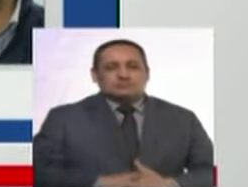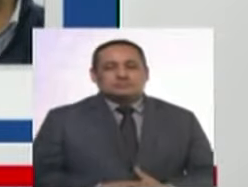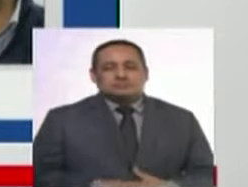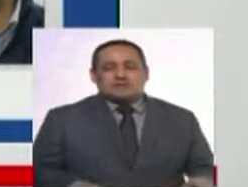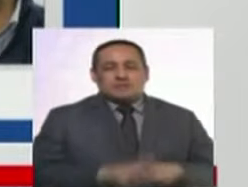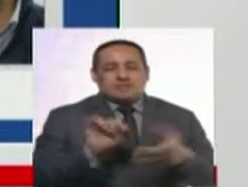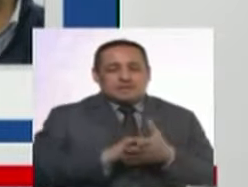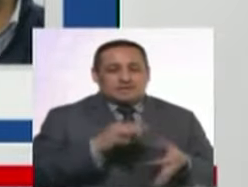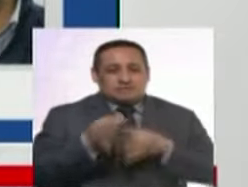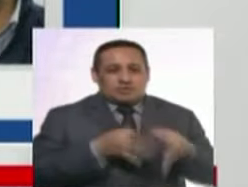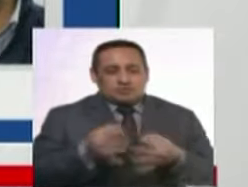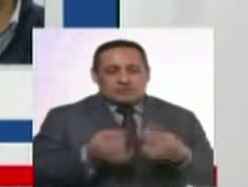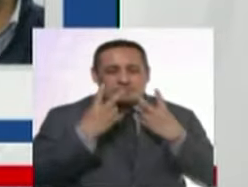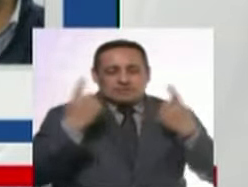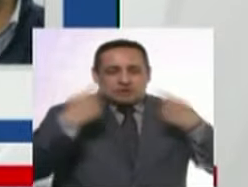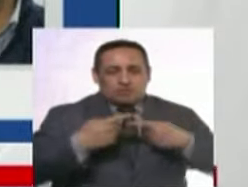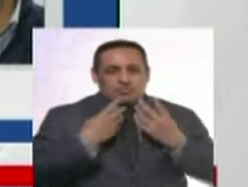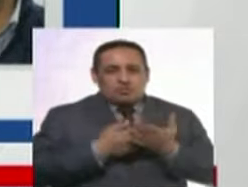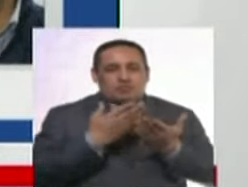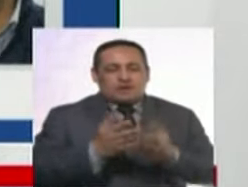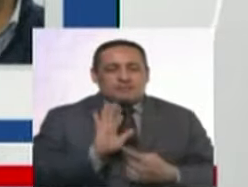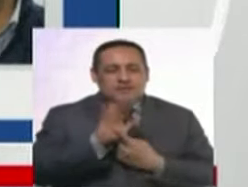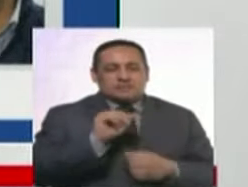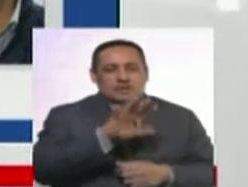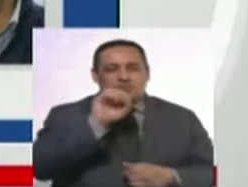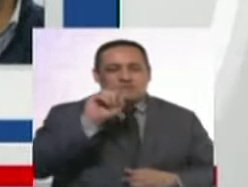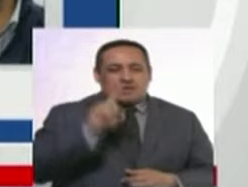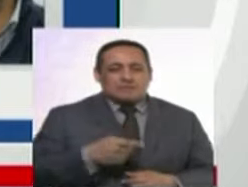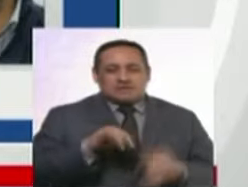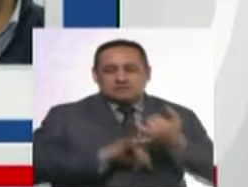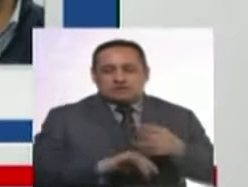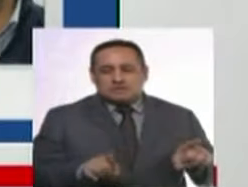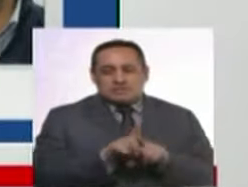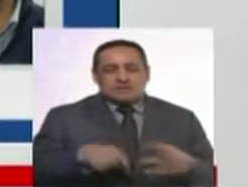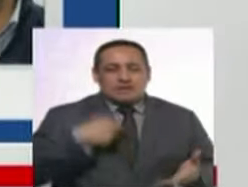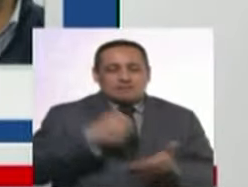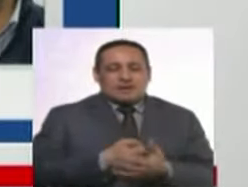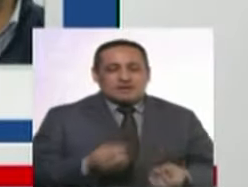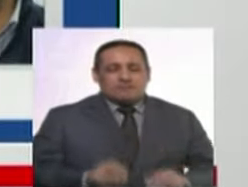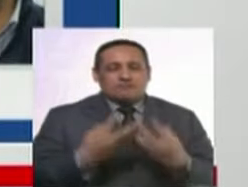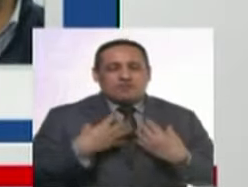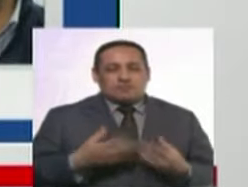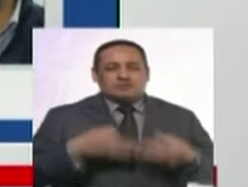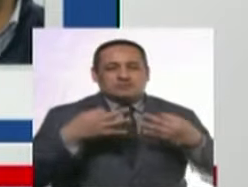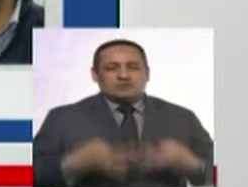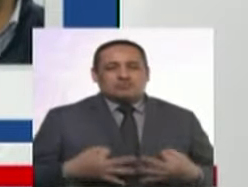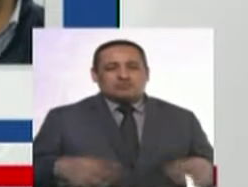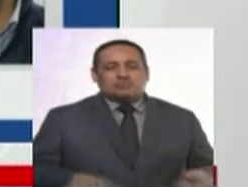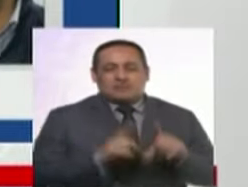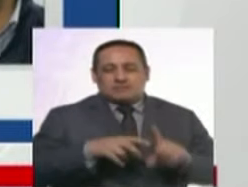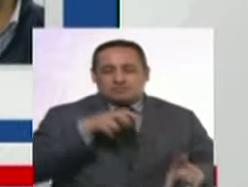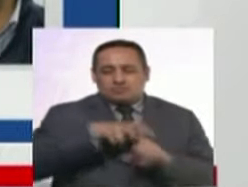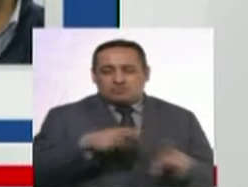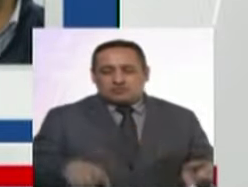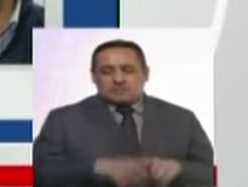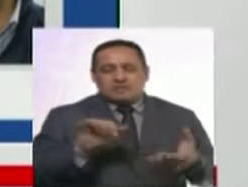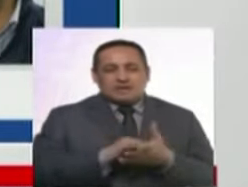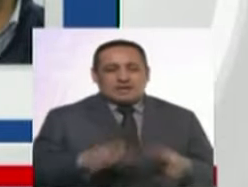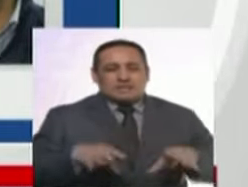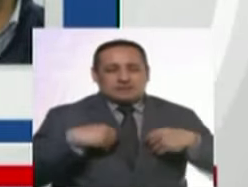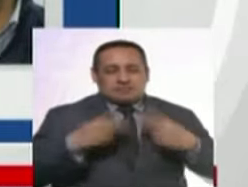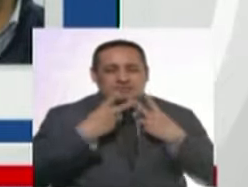Asimismo se acordó establecer 50.000 soles recompensa para quien brinde información oportuna e idónea que